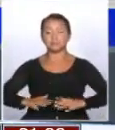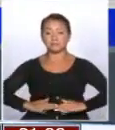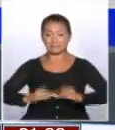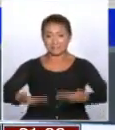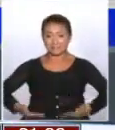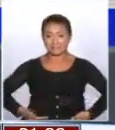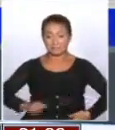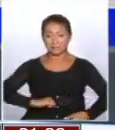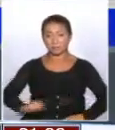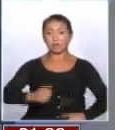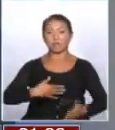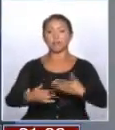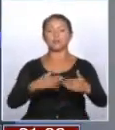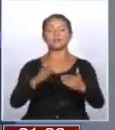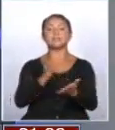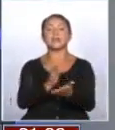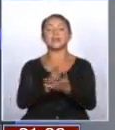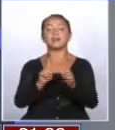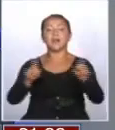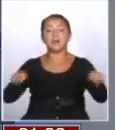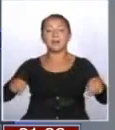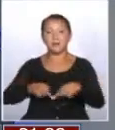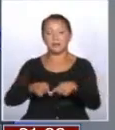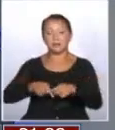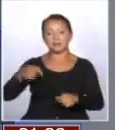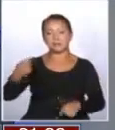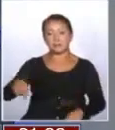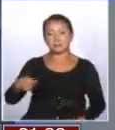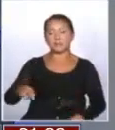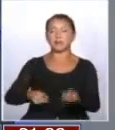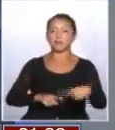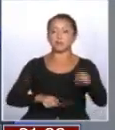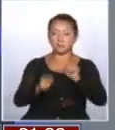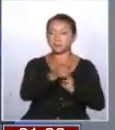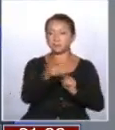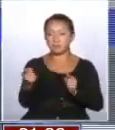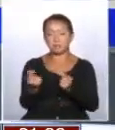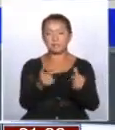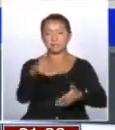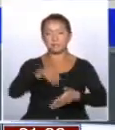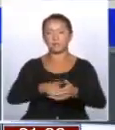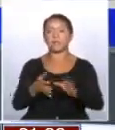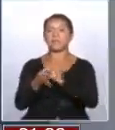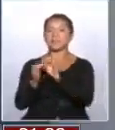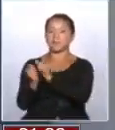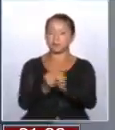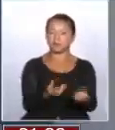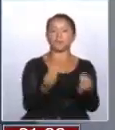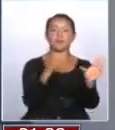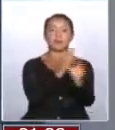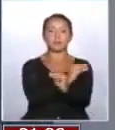en la Cámara? Se vota en la sala de la Cámara probablemente la próxima semana. Gracias por acompañarnos esta noche. Muy buenas noches, que estén muy bien.